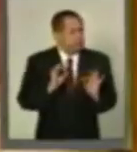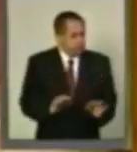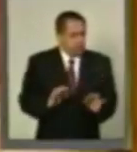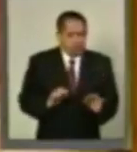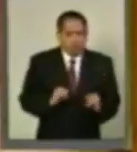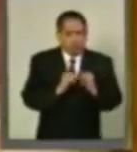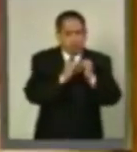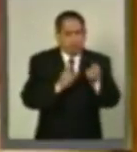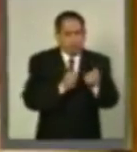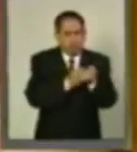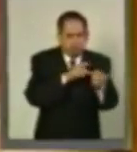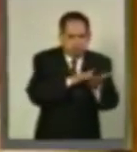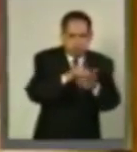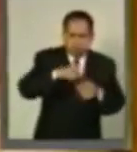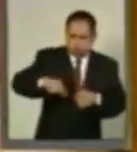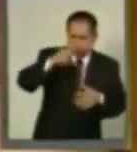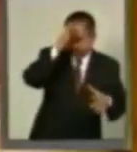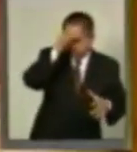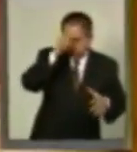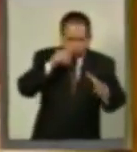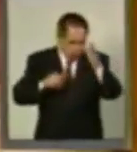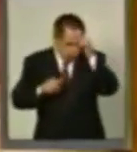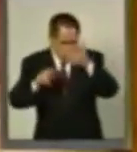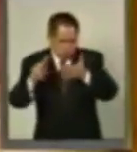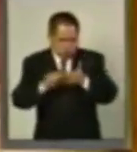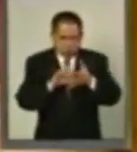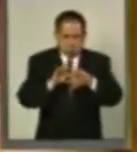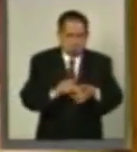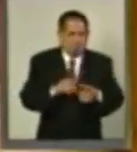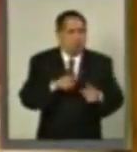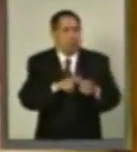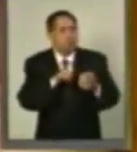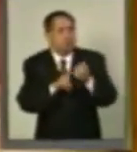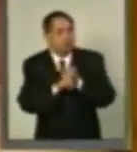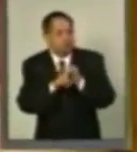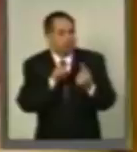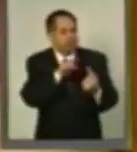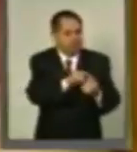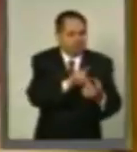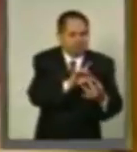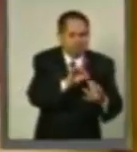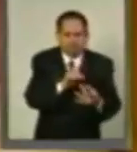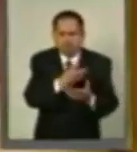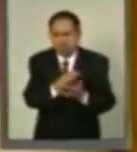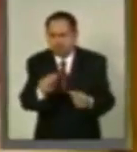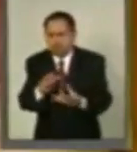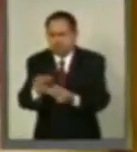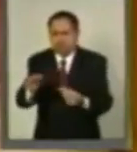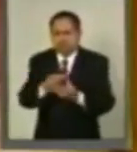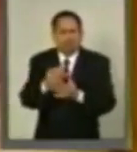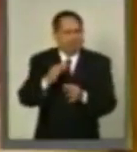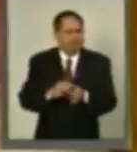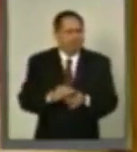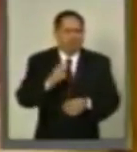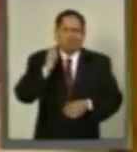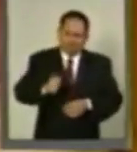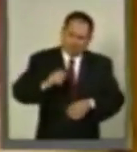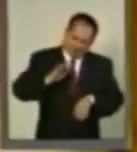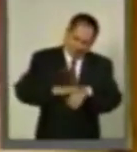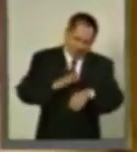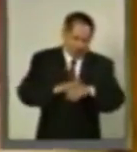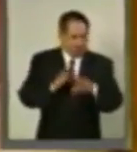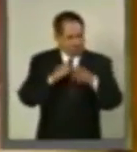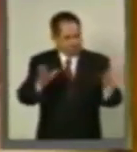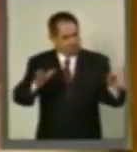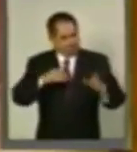instituciones, haciendo acuerdos, yendo a donde esté el problema y desde luego haciendo los más